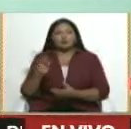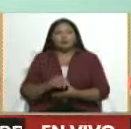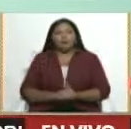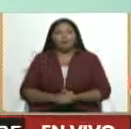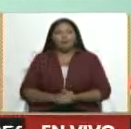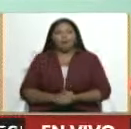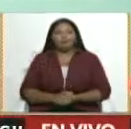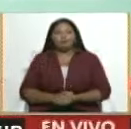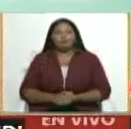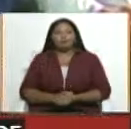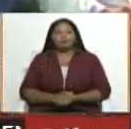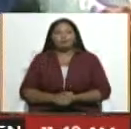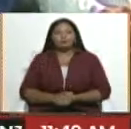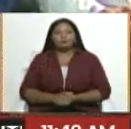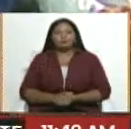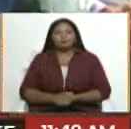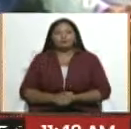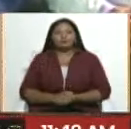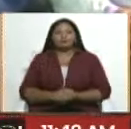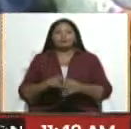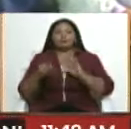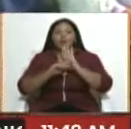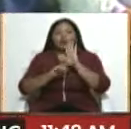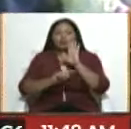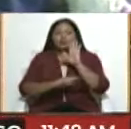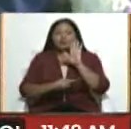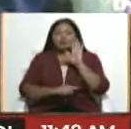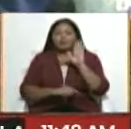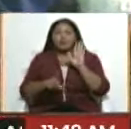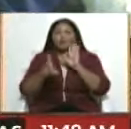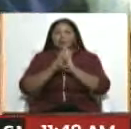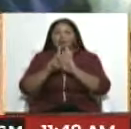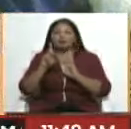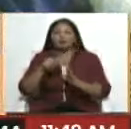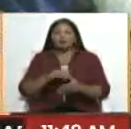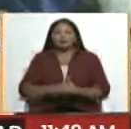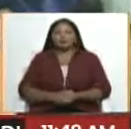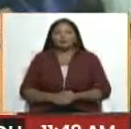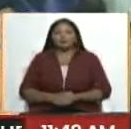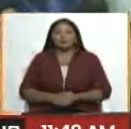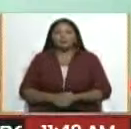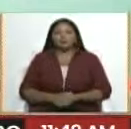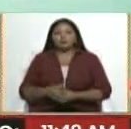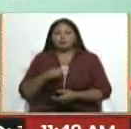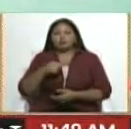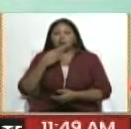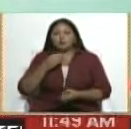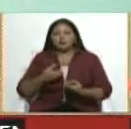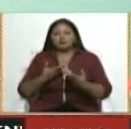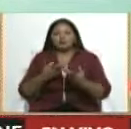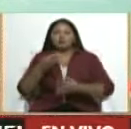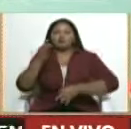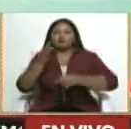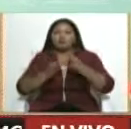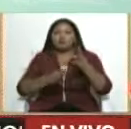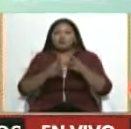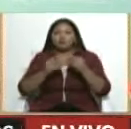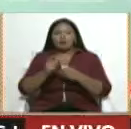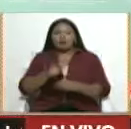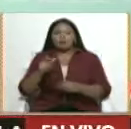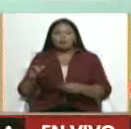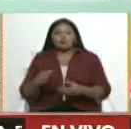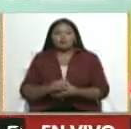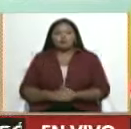de Venezuela y la normativa legal. Le deseamos suerte a todos los